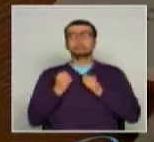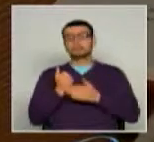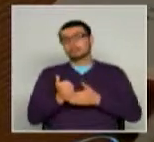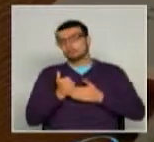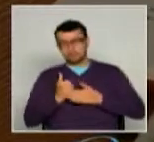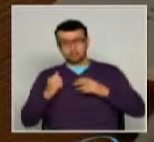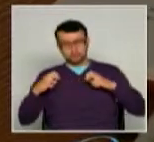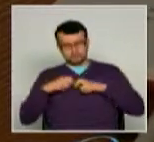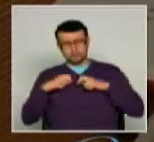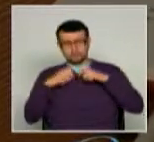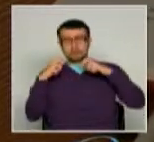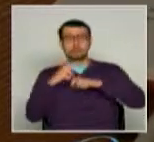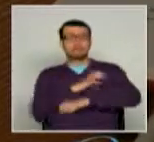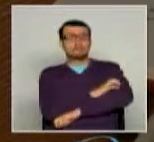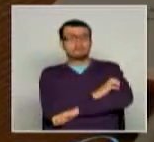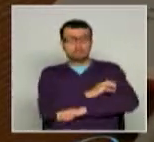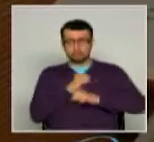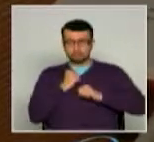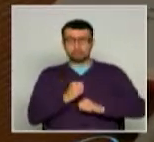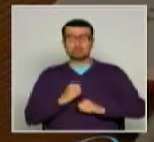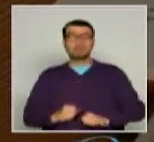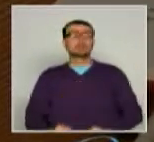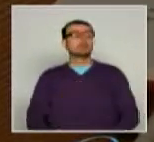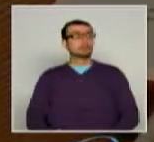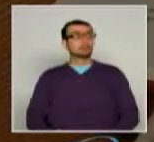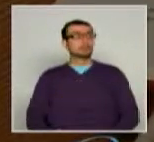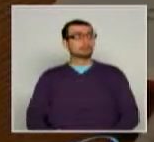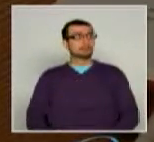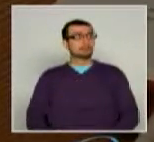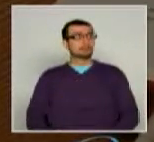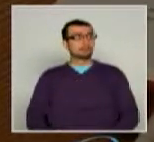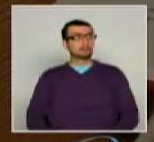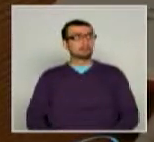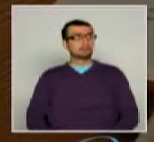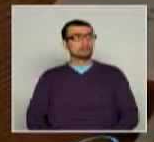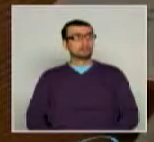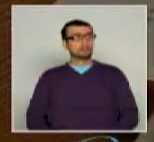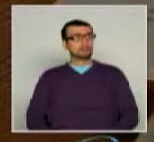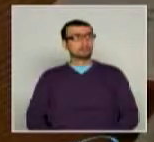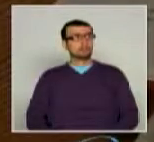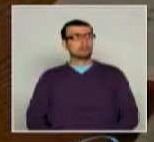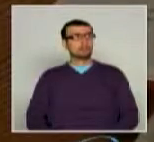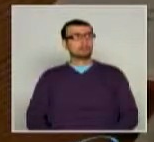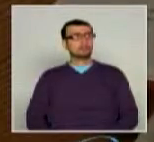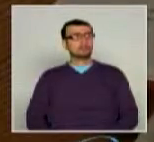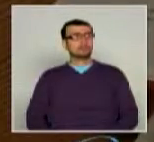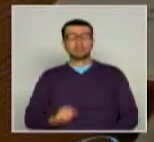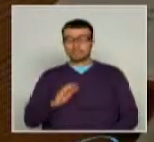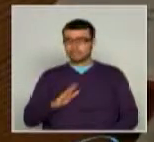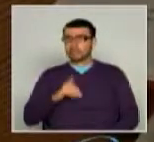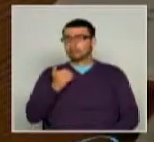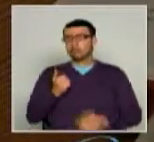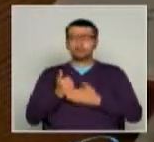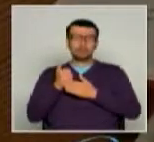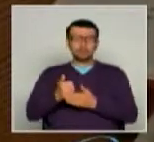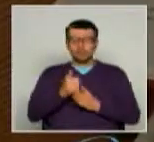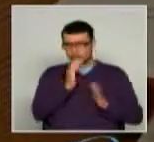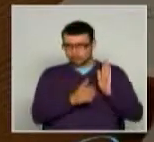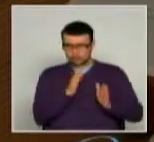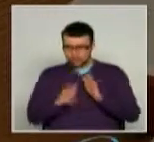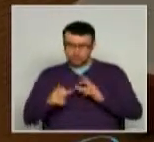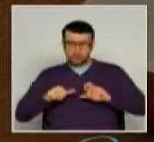tono muscular para fortalecimiento y después de aplicar la acupuntura, después de ayudar con el masaje, con la